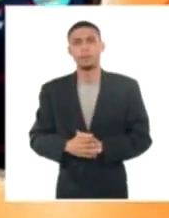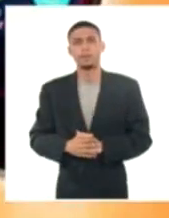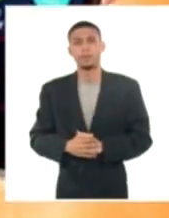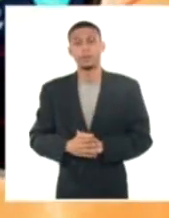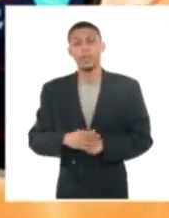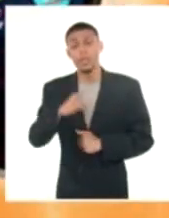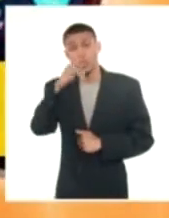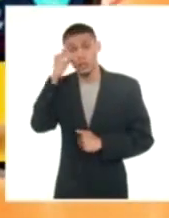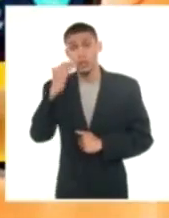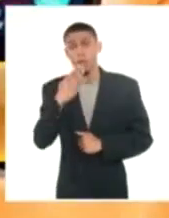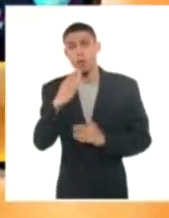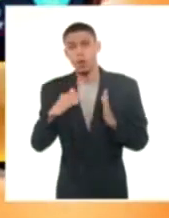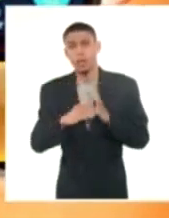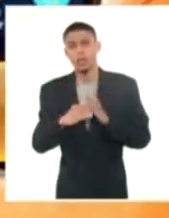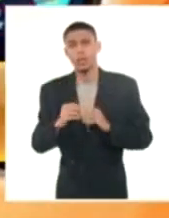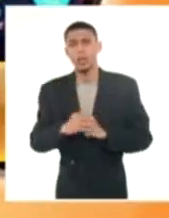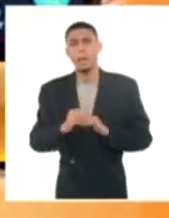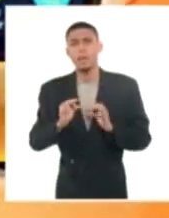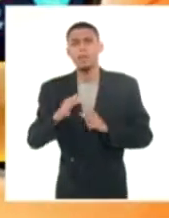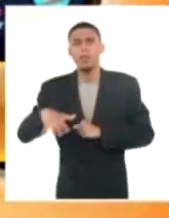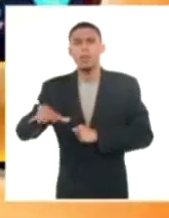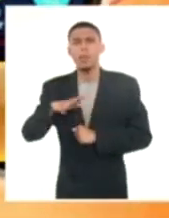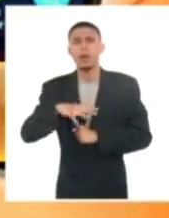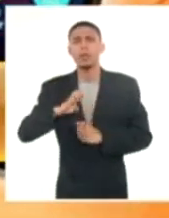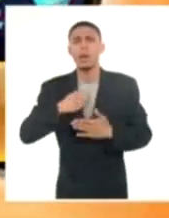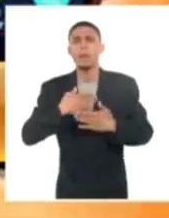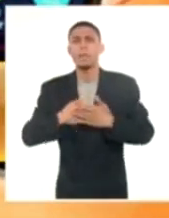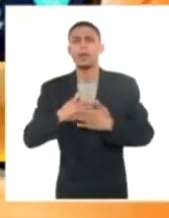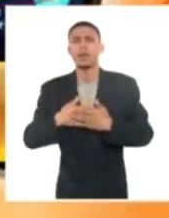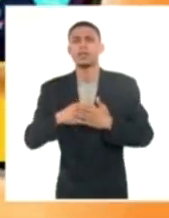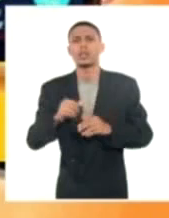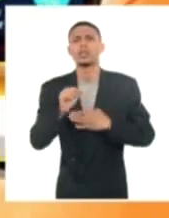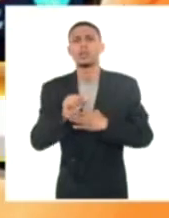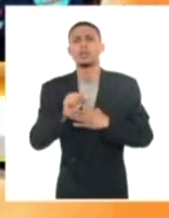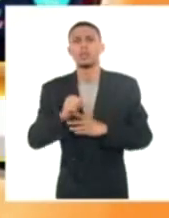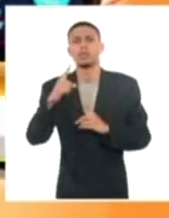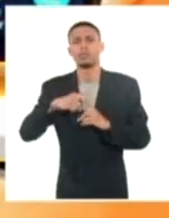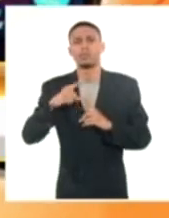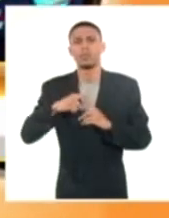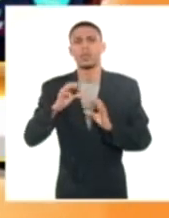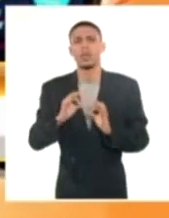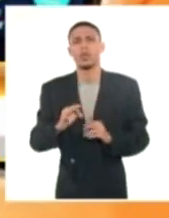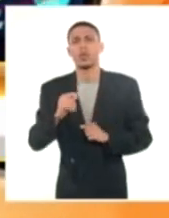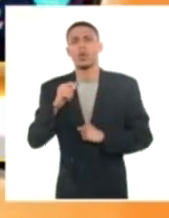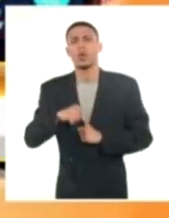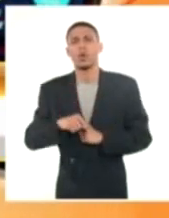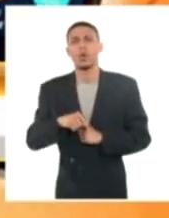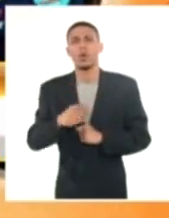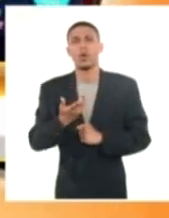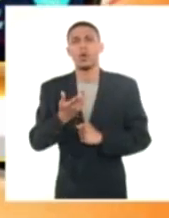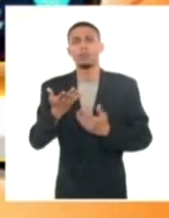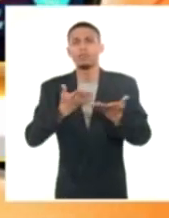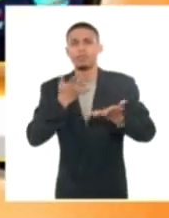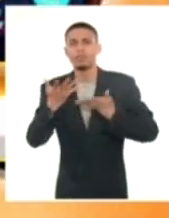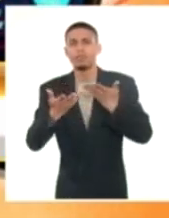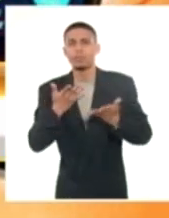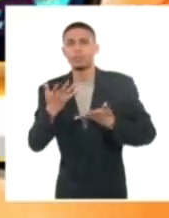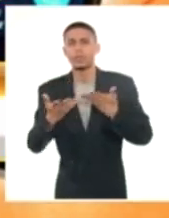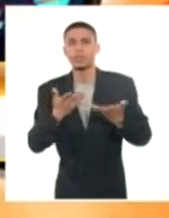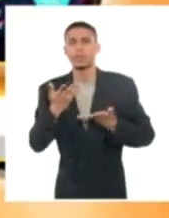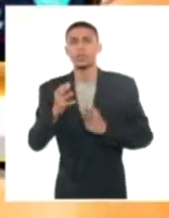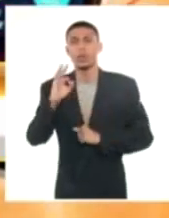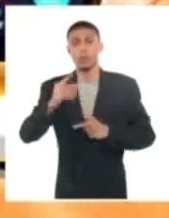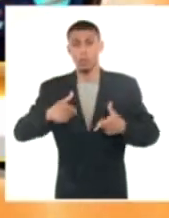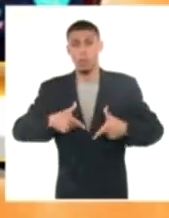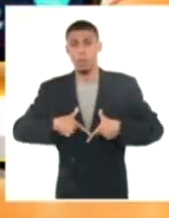Sí, muy buenas tardes. El patio de la empresa de servicios técnicos industriales de Ascuba fue el escenario del intercambio de los 8 candidatos a